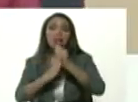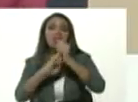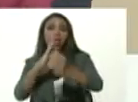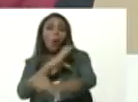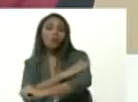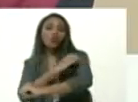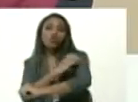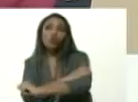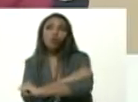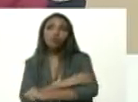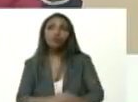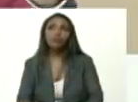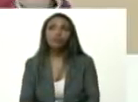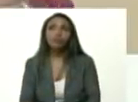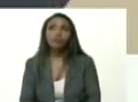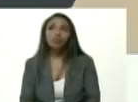oposición.